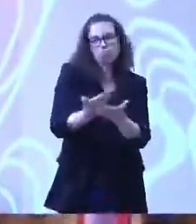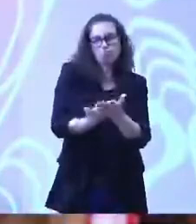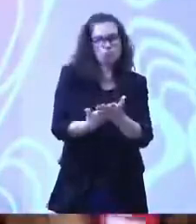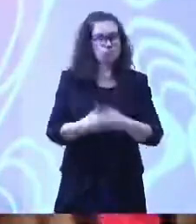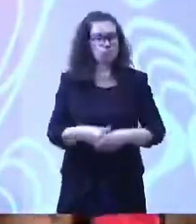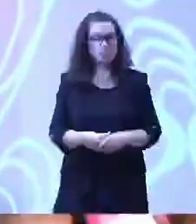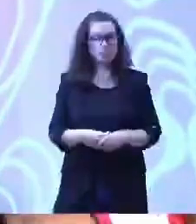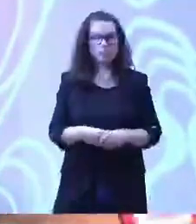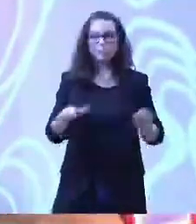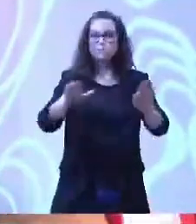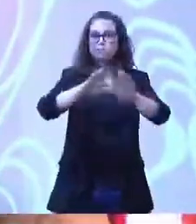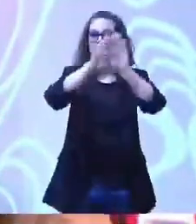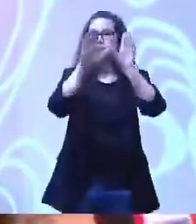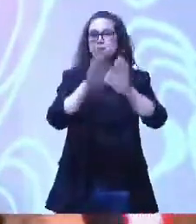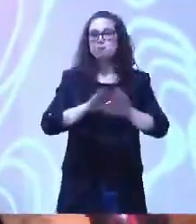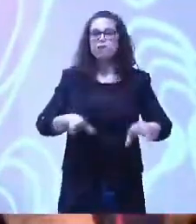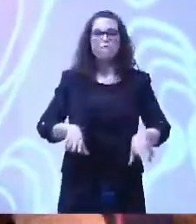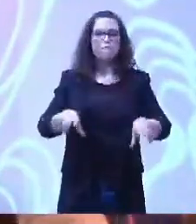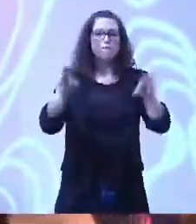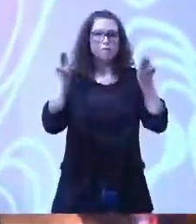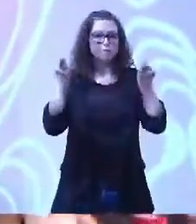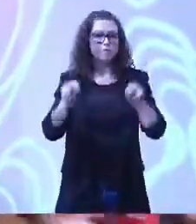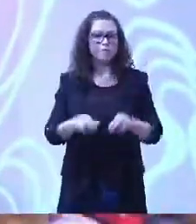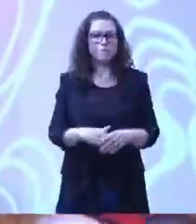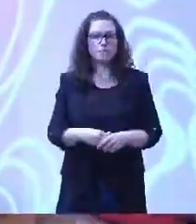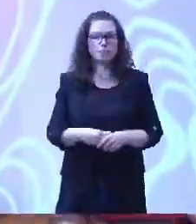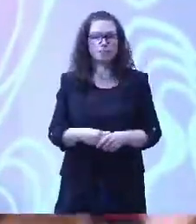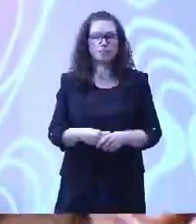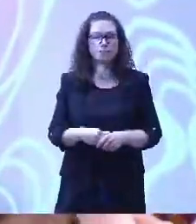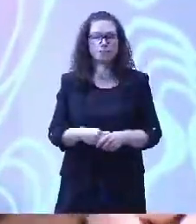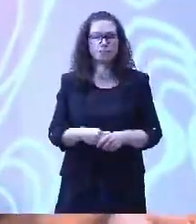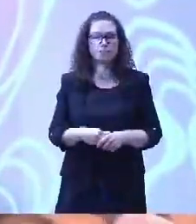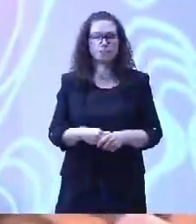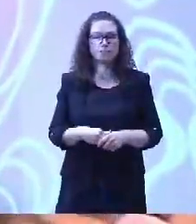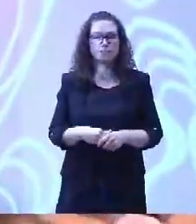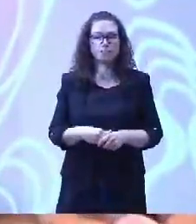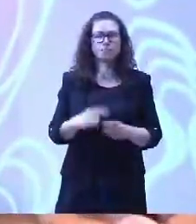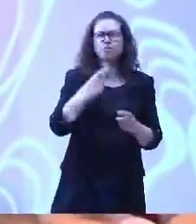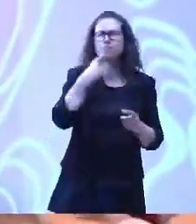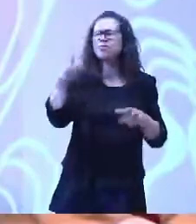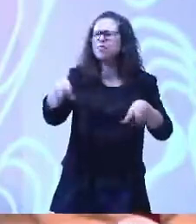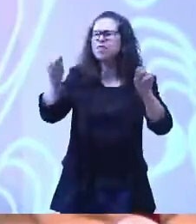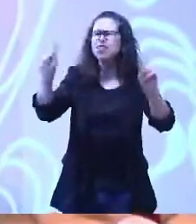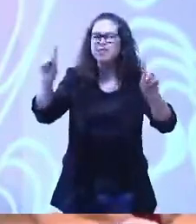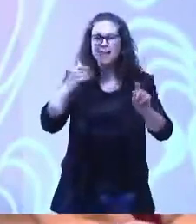termino porque cuando hablamos